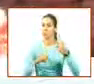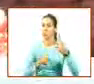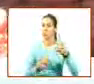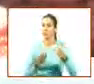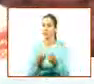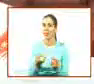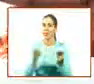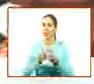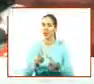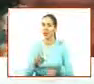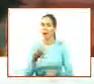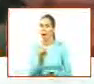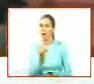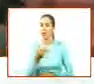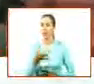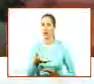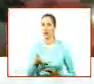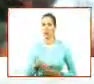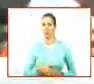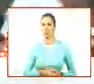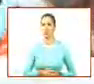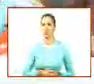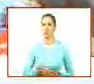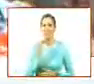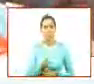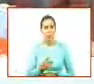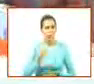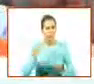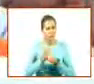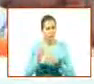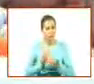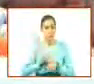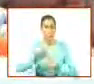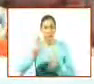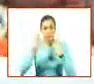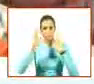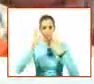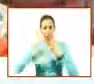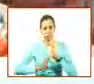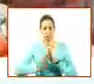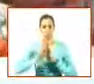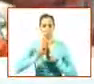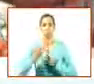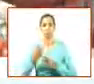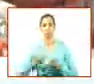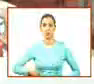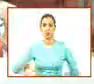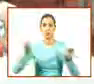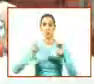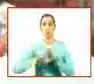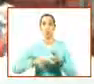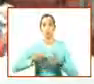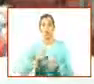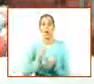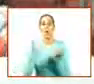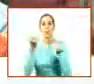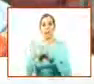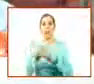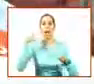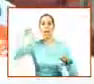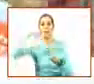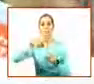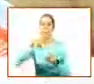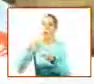valores que tienen que ser trabajados y que son los que pueden facilitar la transición a un